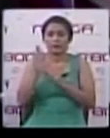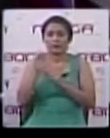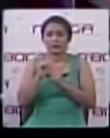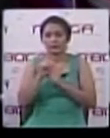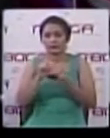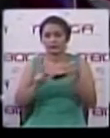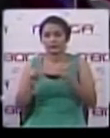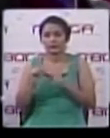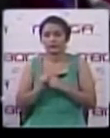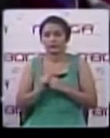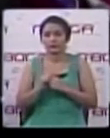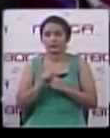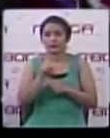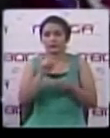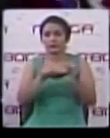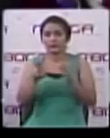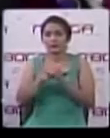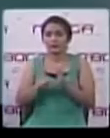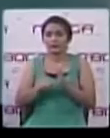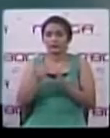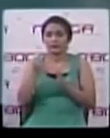16 asientos en Premium Business.